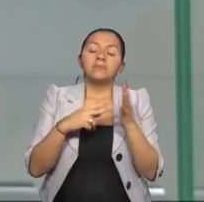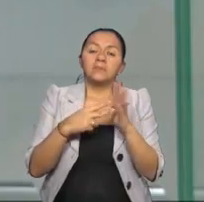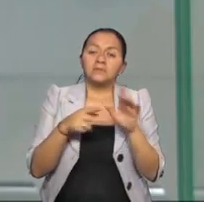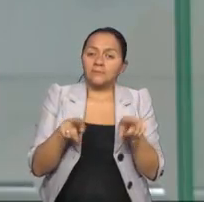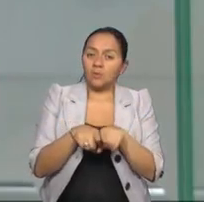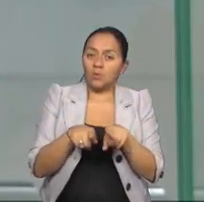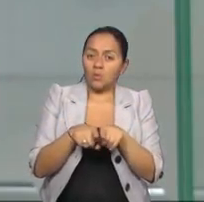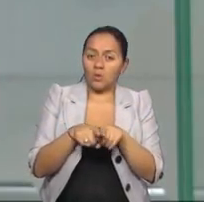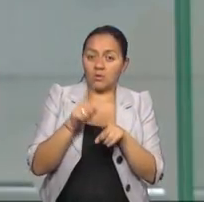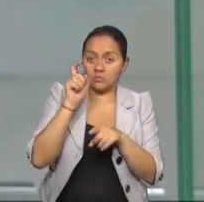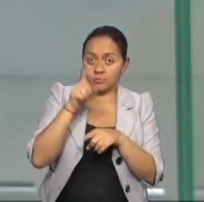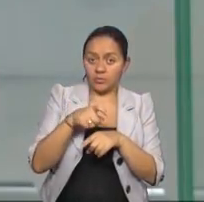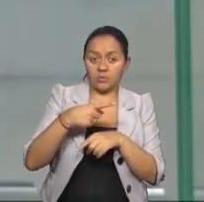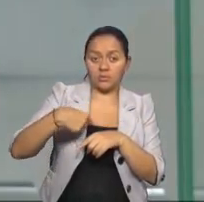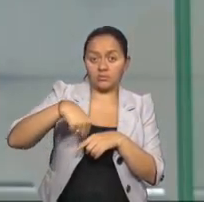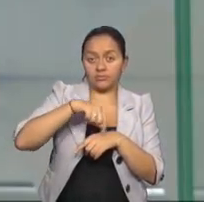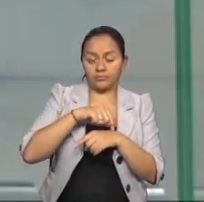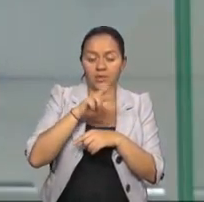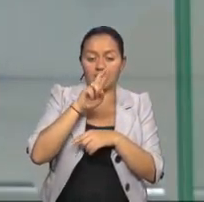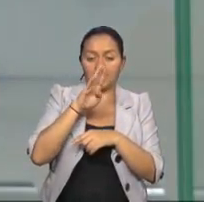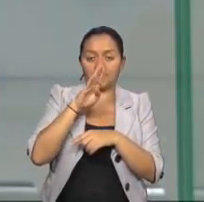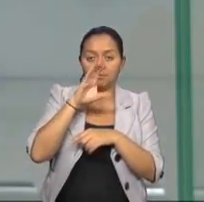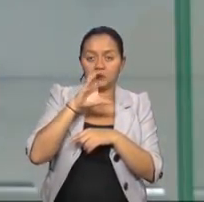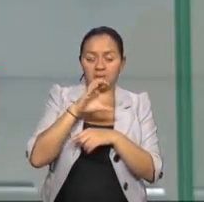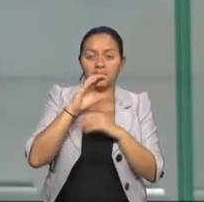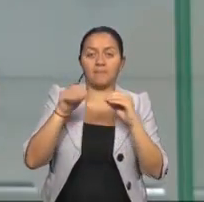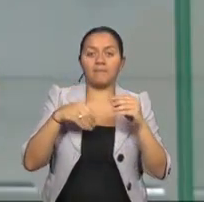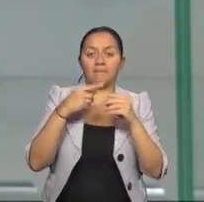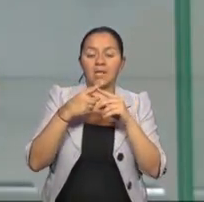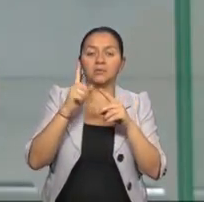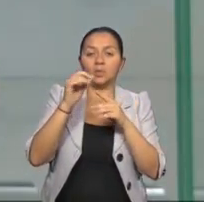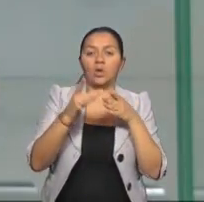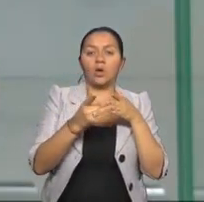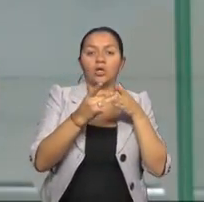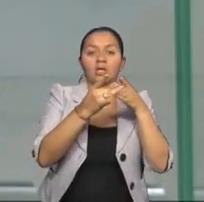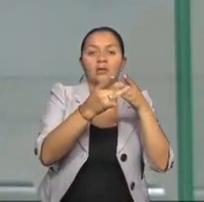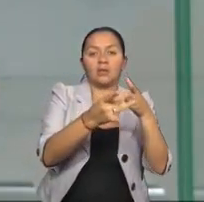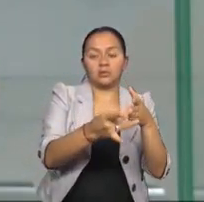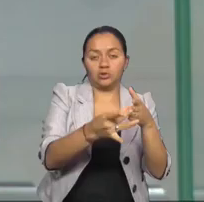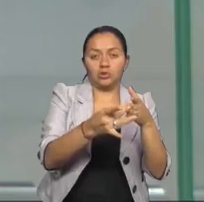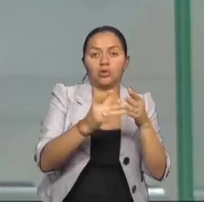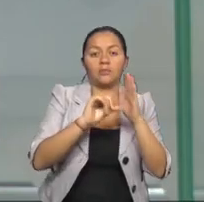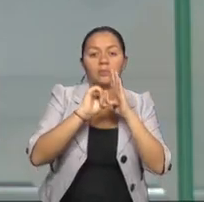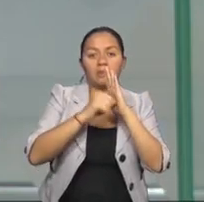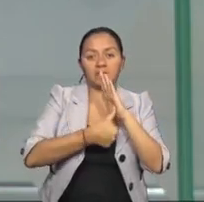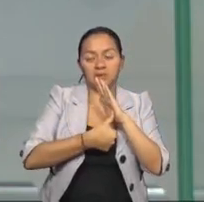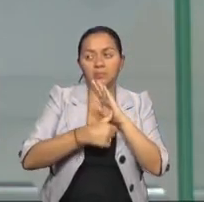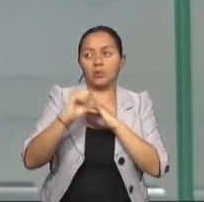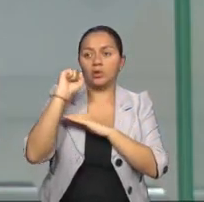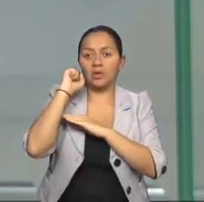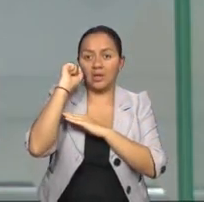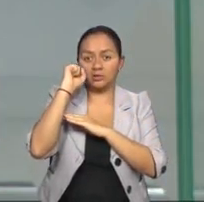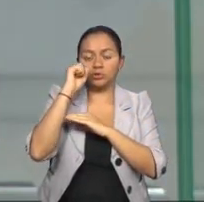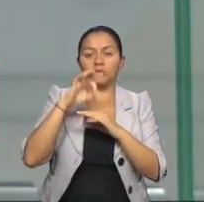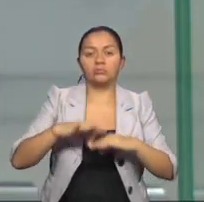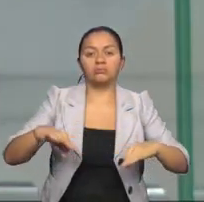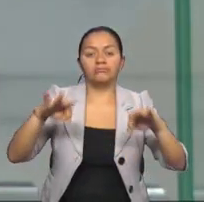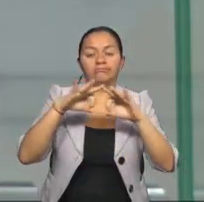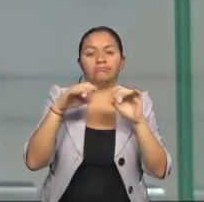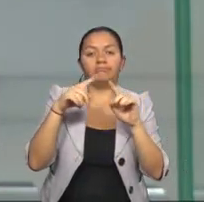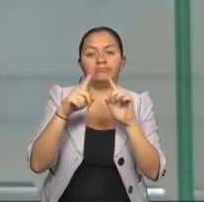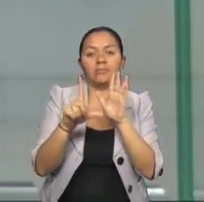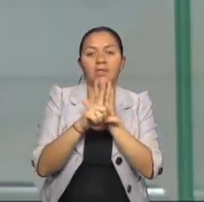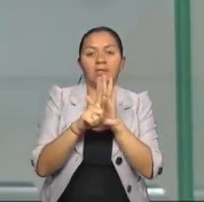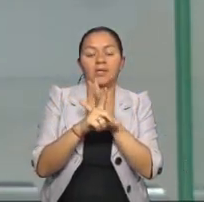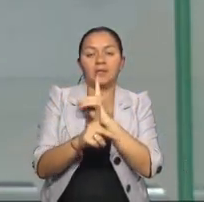medio que permite tener una orientación del conocimiento de sus principios derechos fundamentales que hablemos de ley de